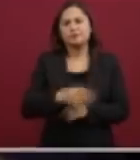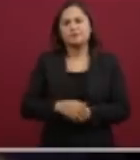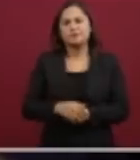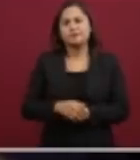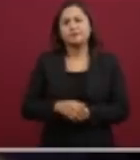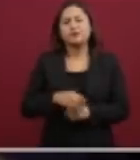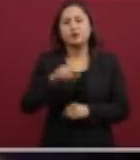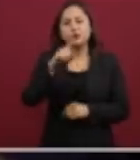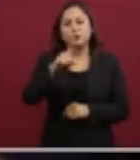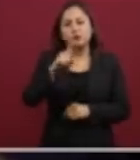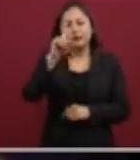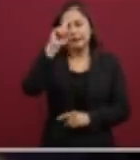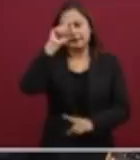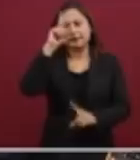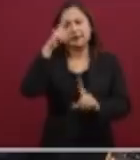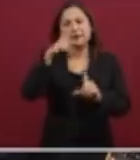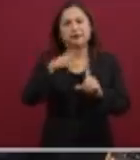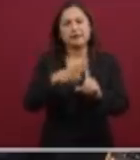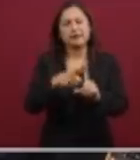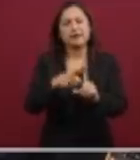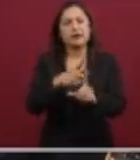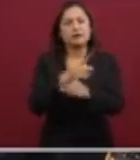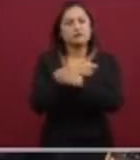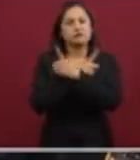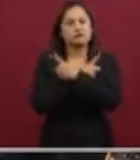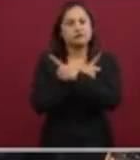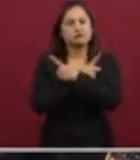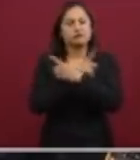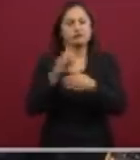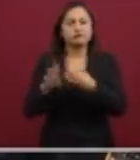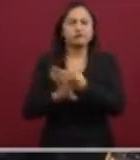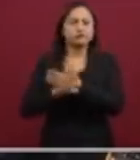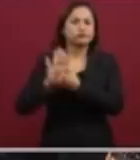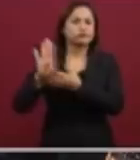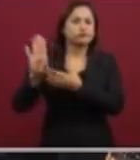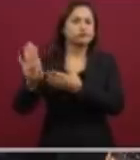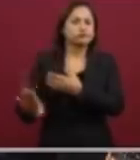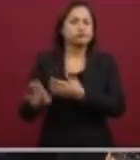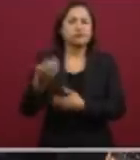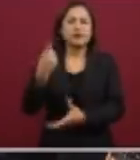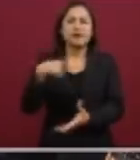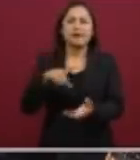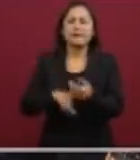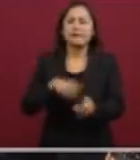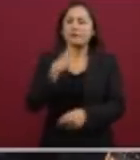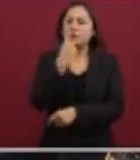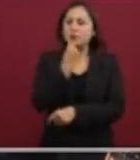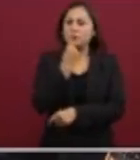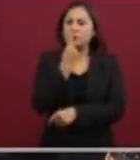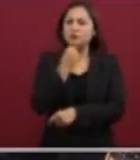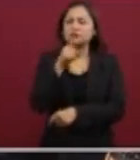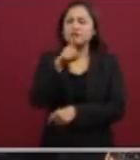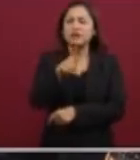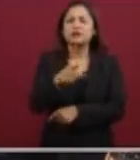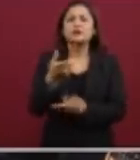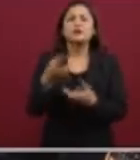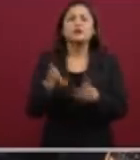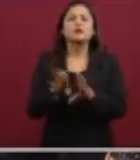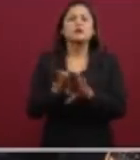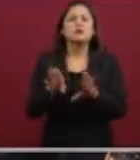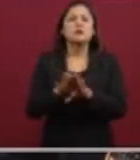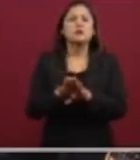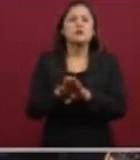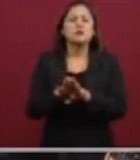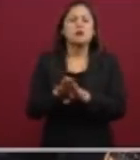estrategia moral contra la corrupción o el guachicoleo policíaco y qué garantiza que usando los mismos elementos